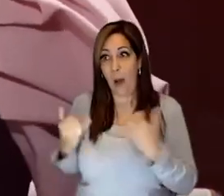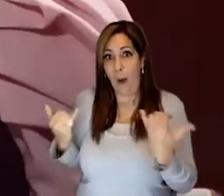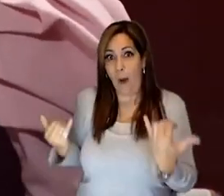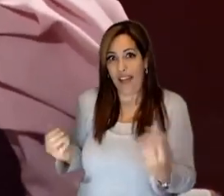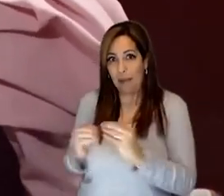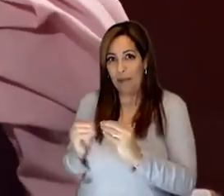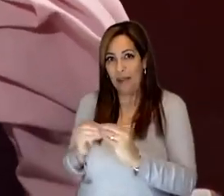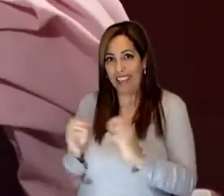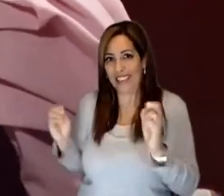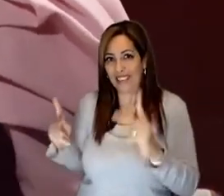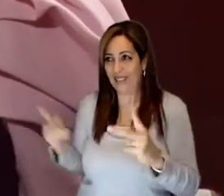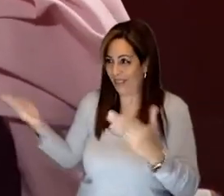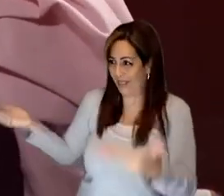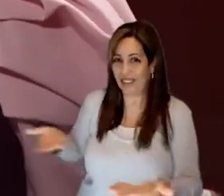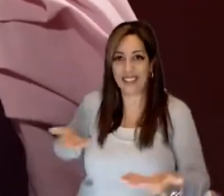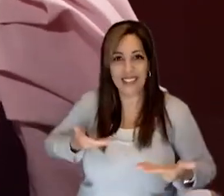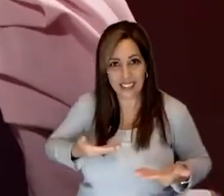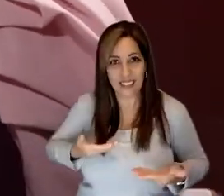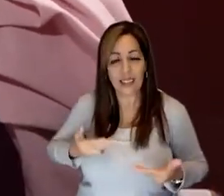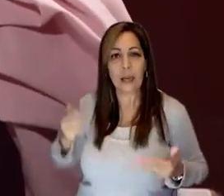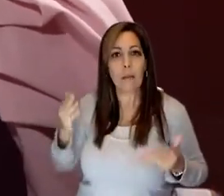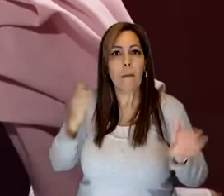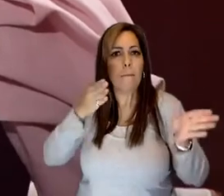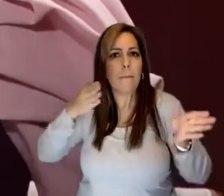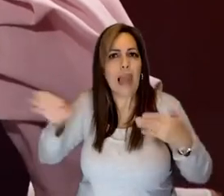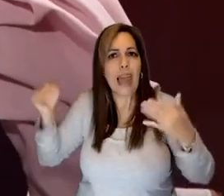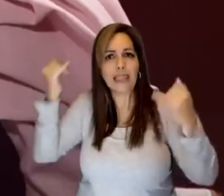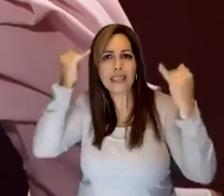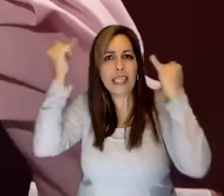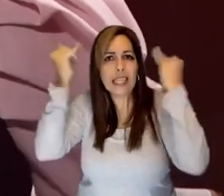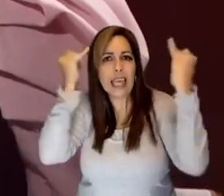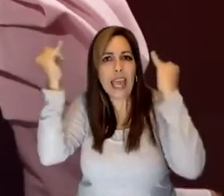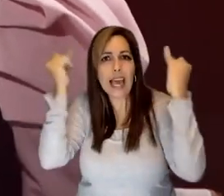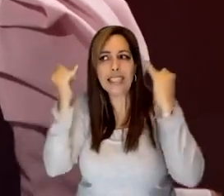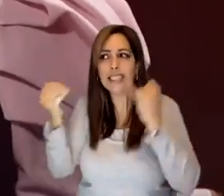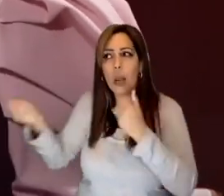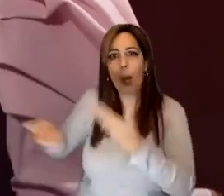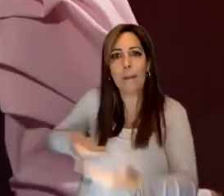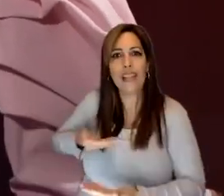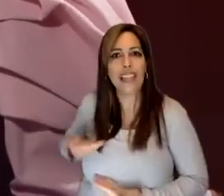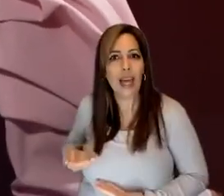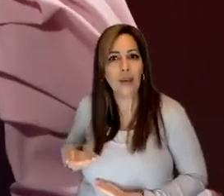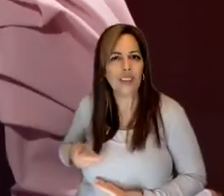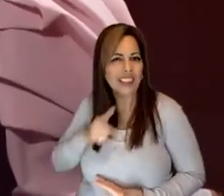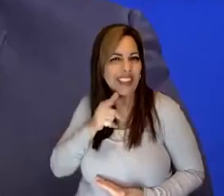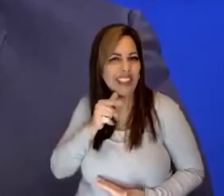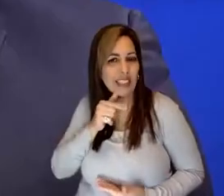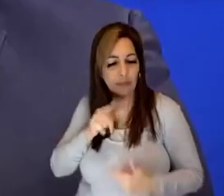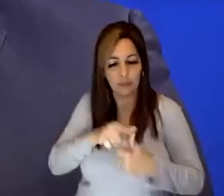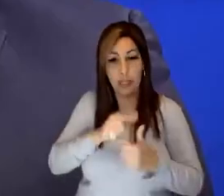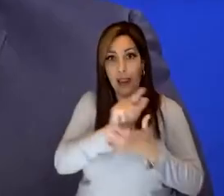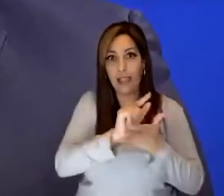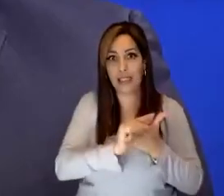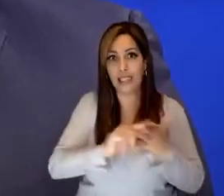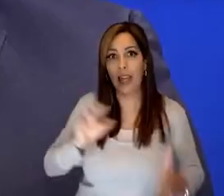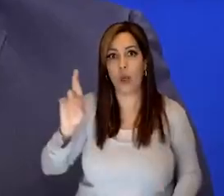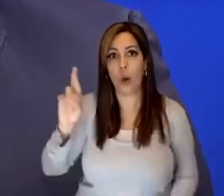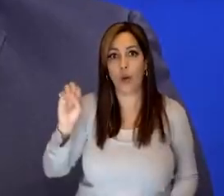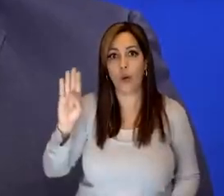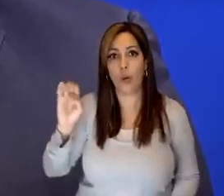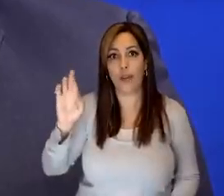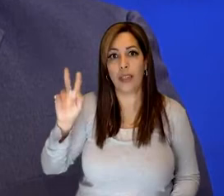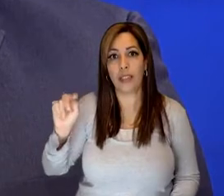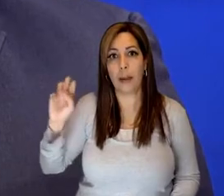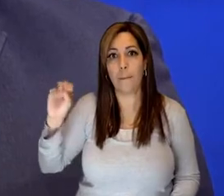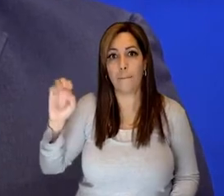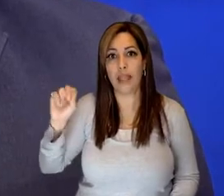se amplía para conocer los planes e ideas que nos van a estar presentando nuestros invitados y ellos son el licenciado Robert